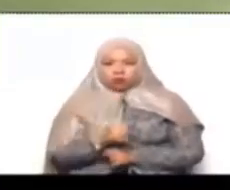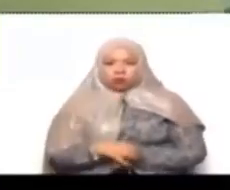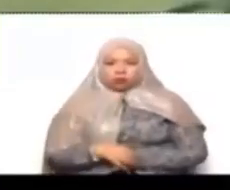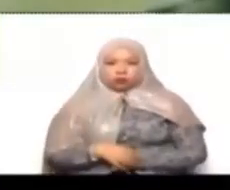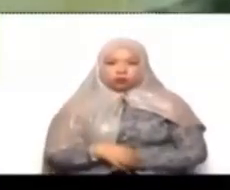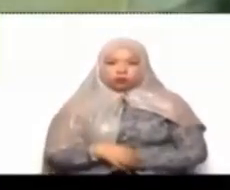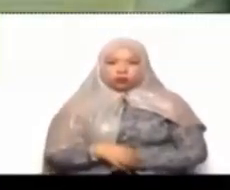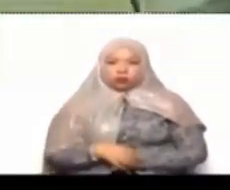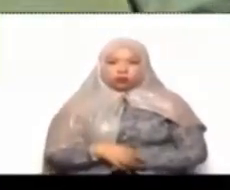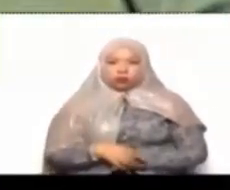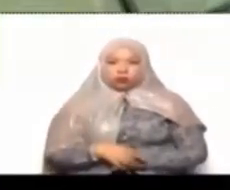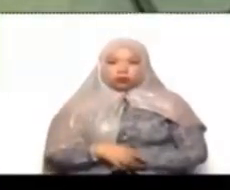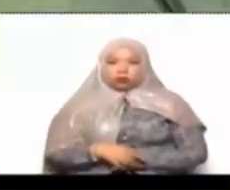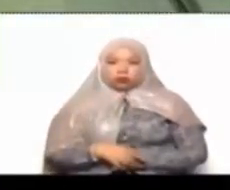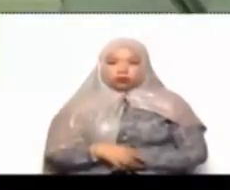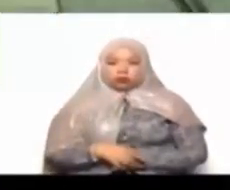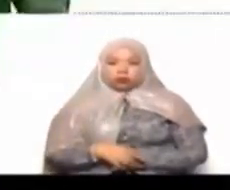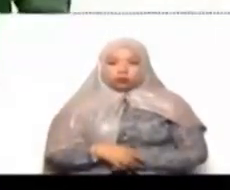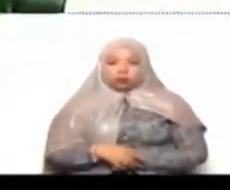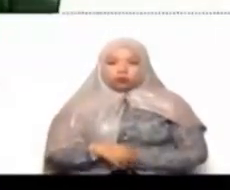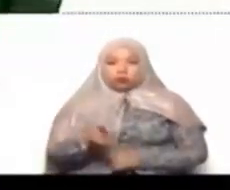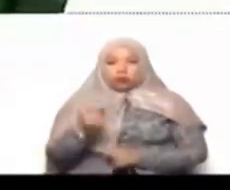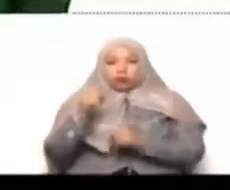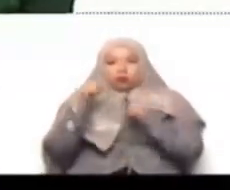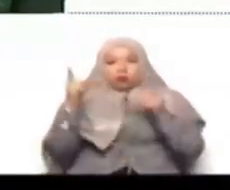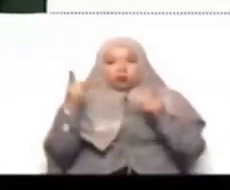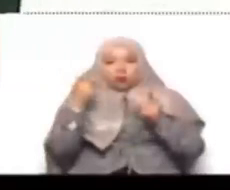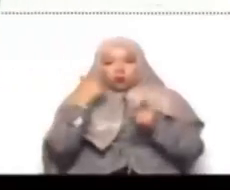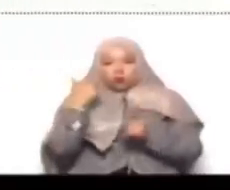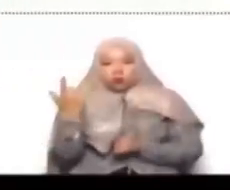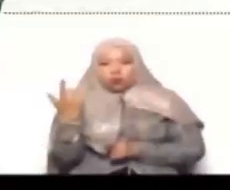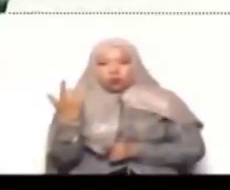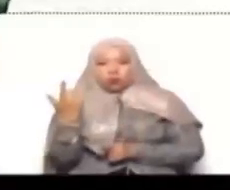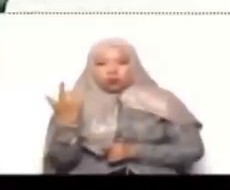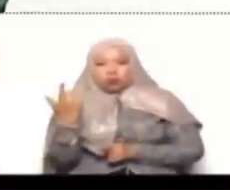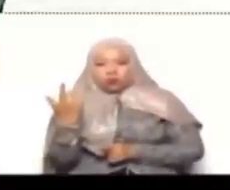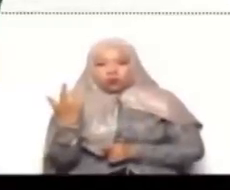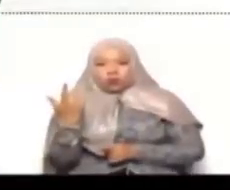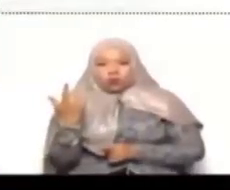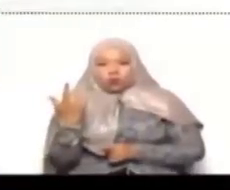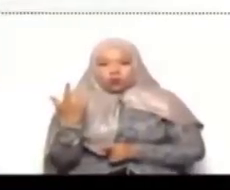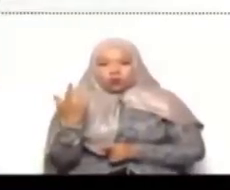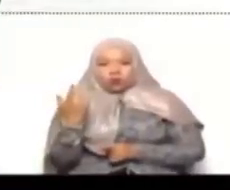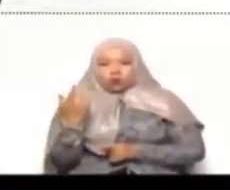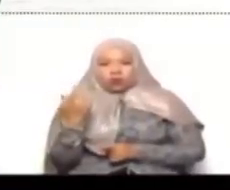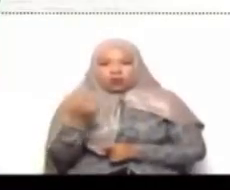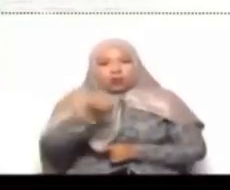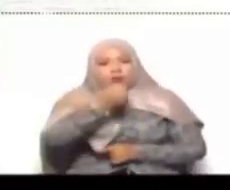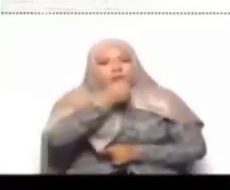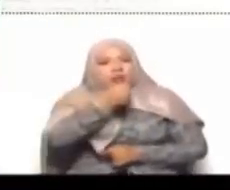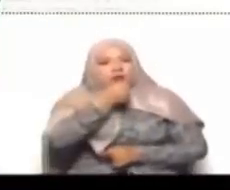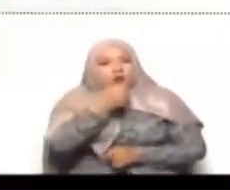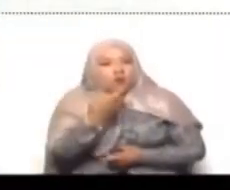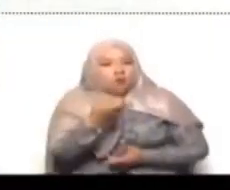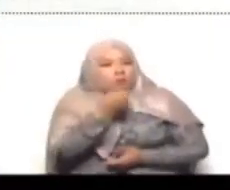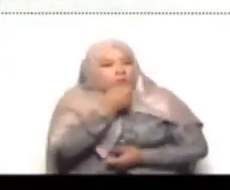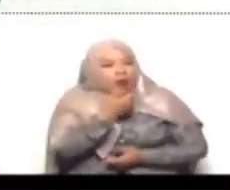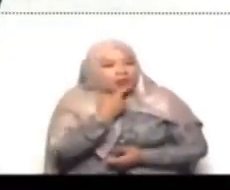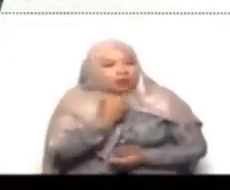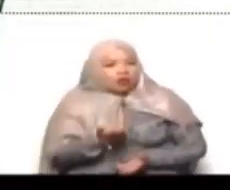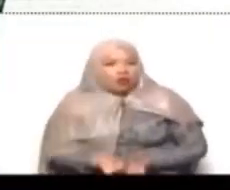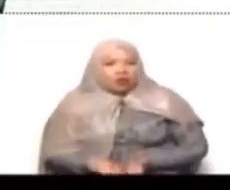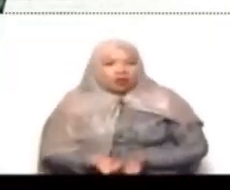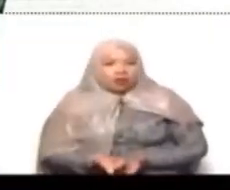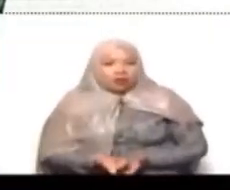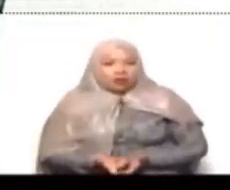llama la atención algo tuyo. Dígame. Ven acá. Mira, ¿por qué tú tienes ese micrófono tan chévere?